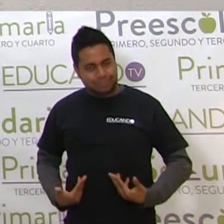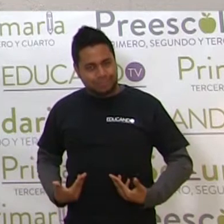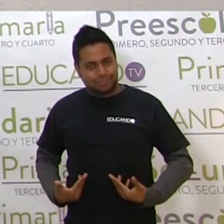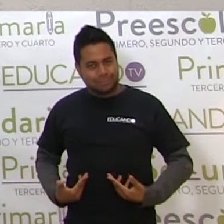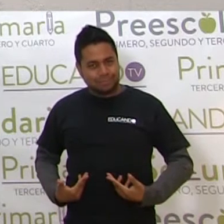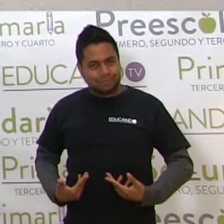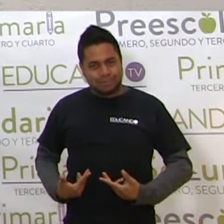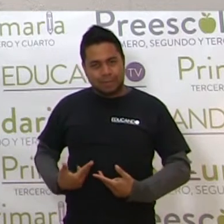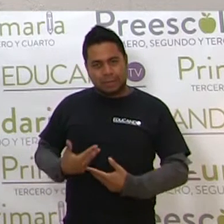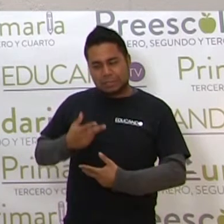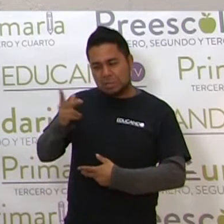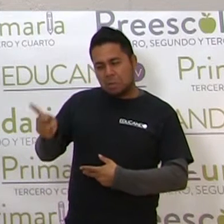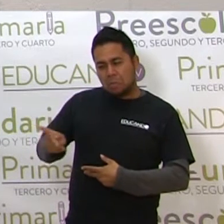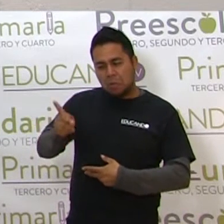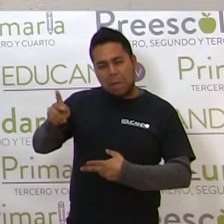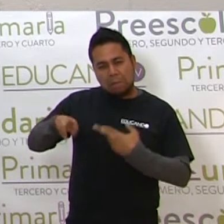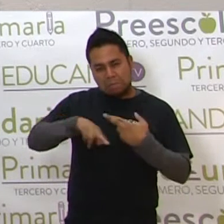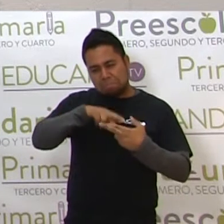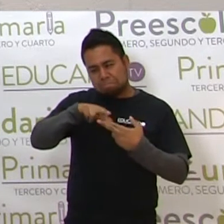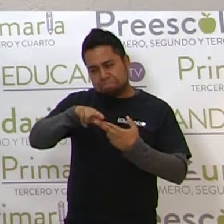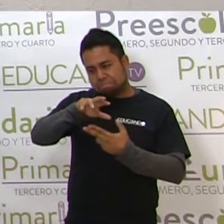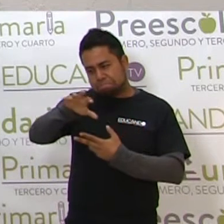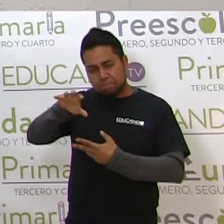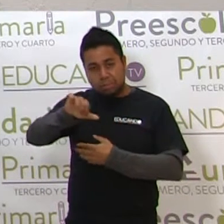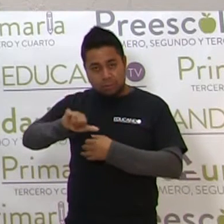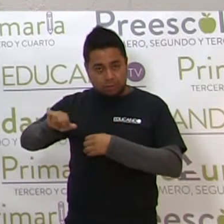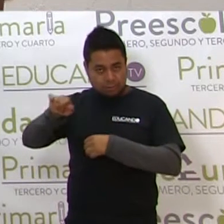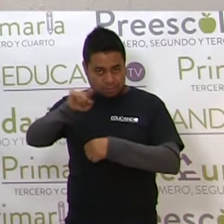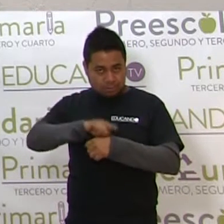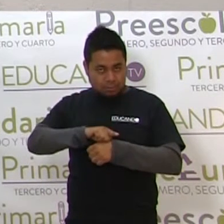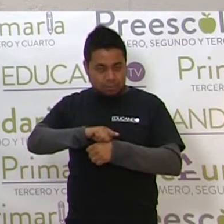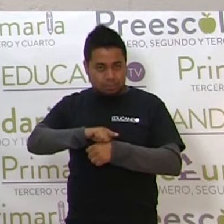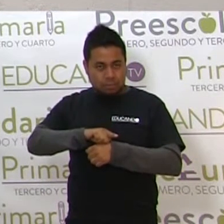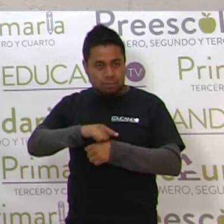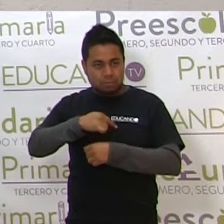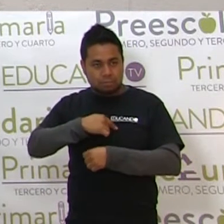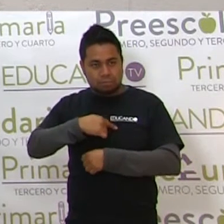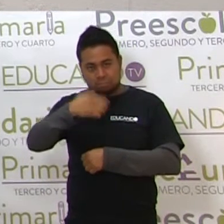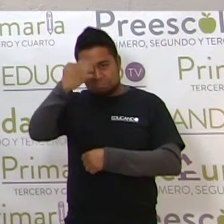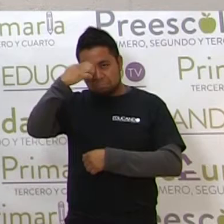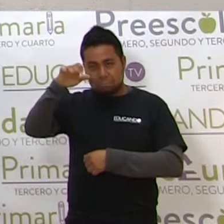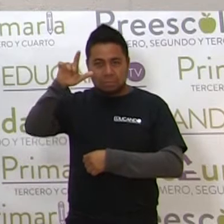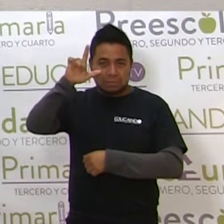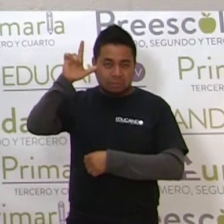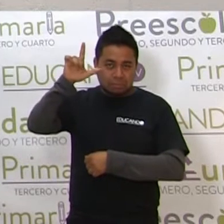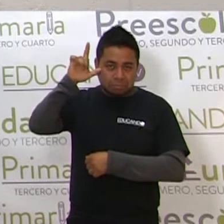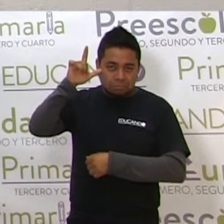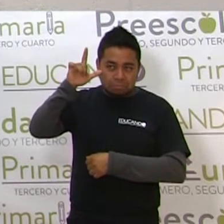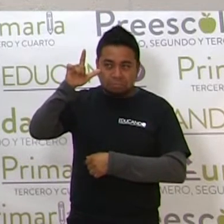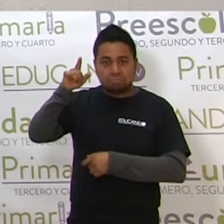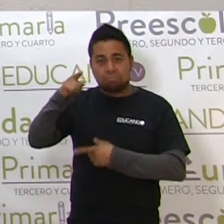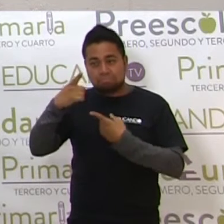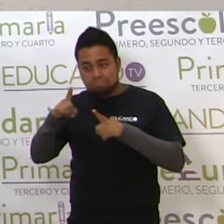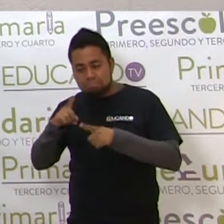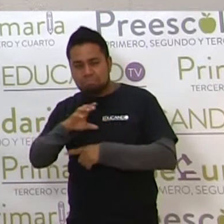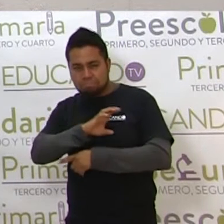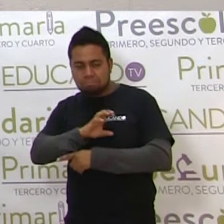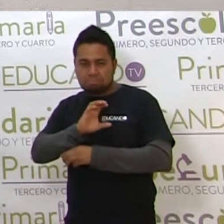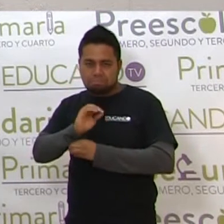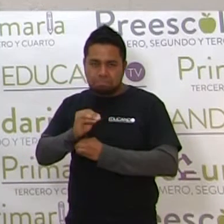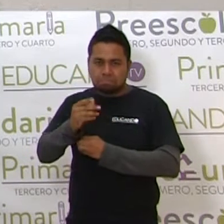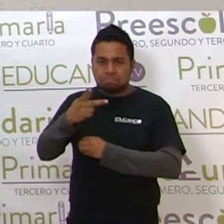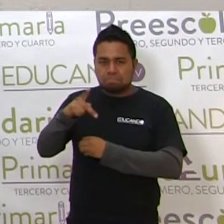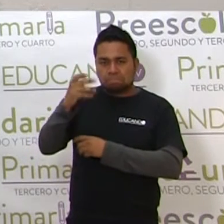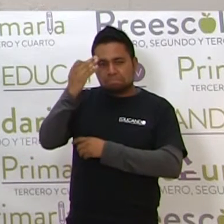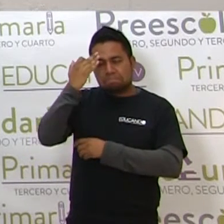regionales Sí muy bien el día de hoy por cierto estoy extrañando a Laurita No es que no quiera a David pero si tiene muchos días que no